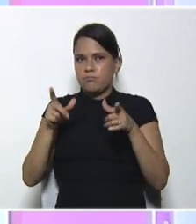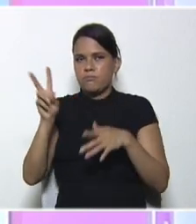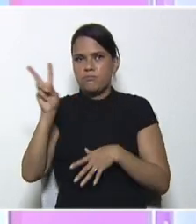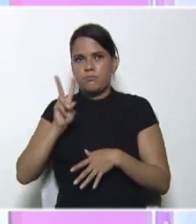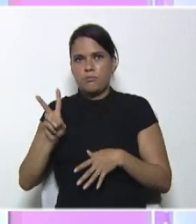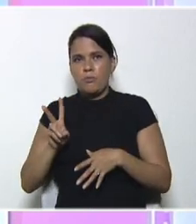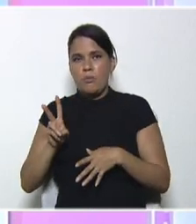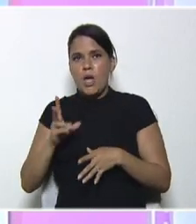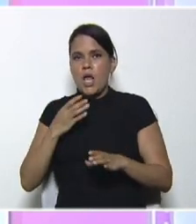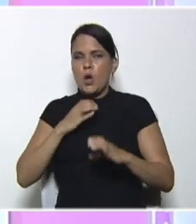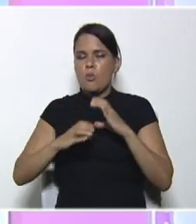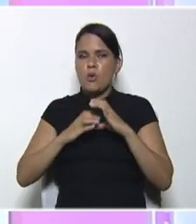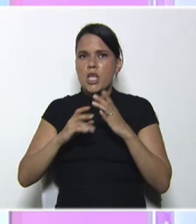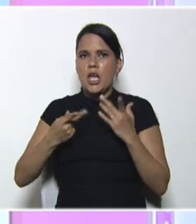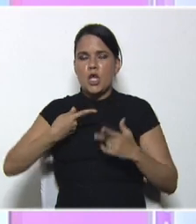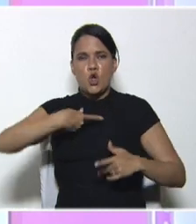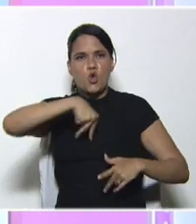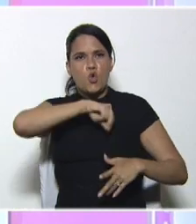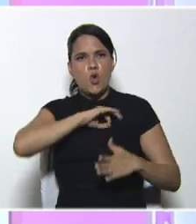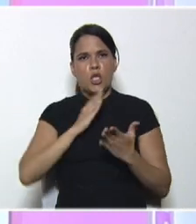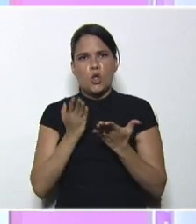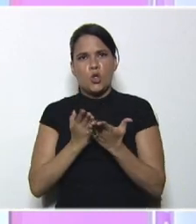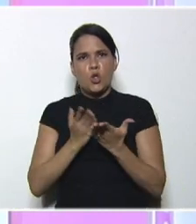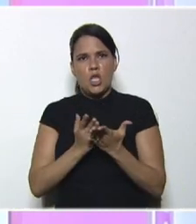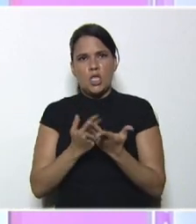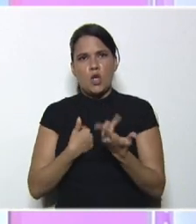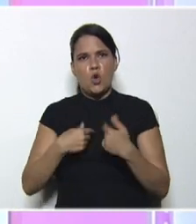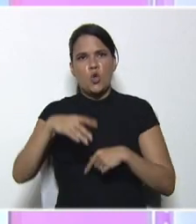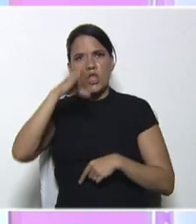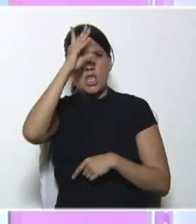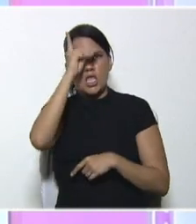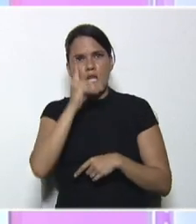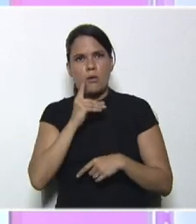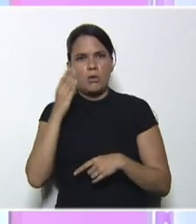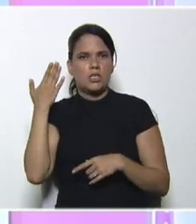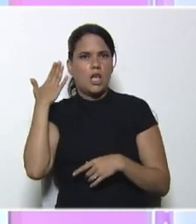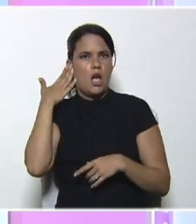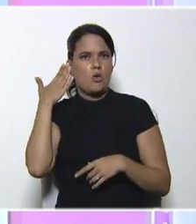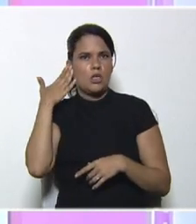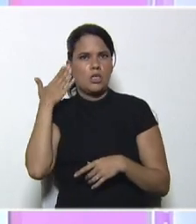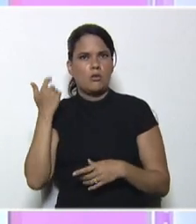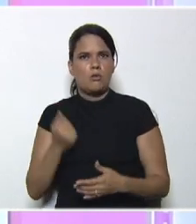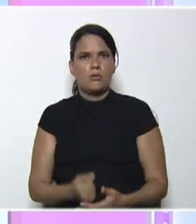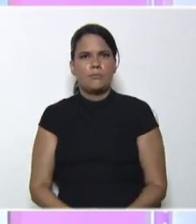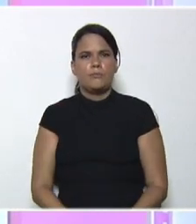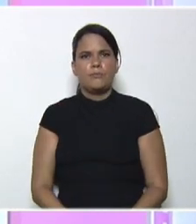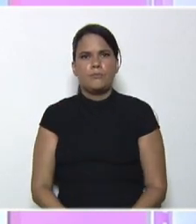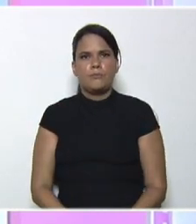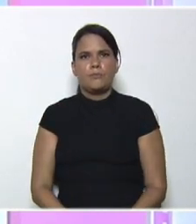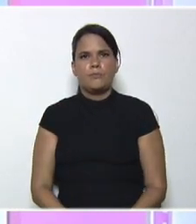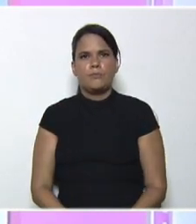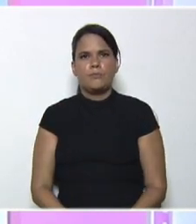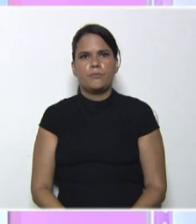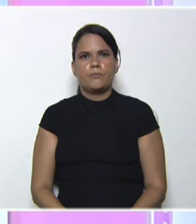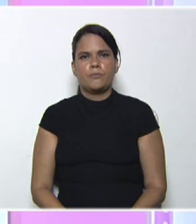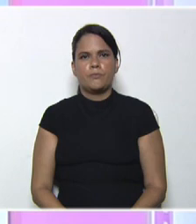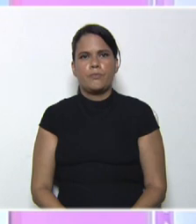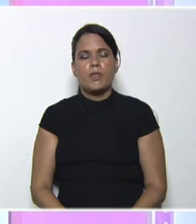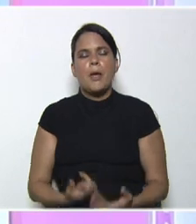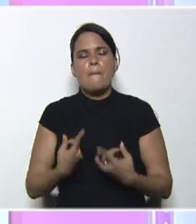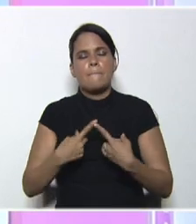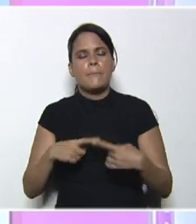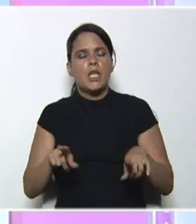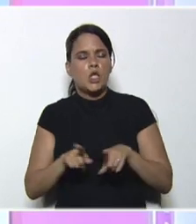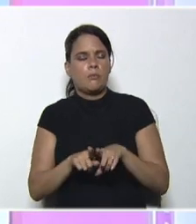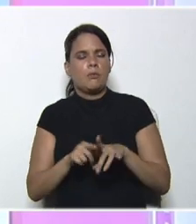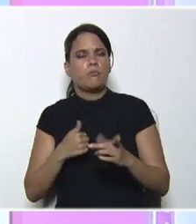para comunicarnos con nuestros estudiantes con necesidades educativas especiales y o discapacidad. Pero también